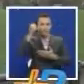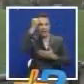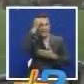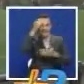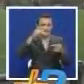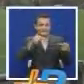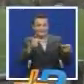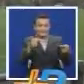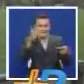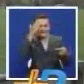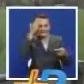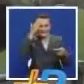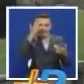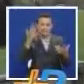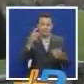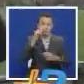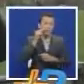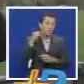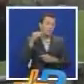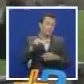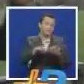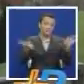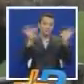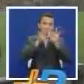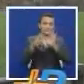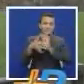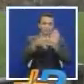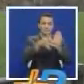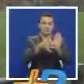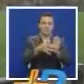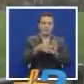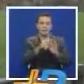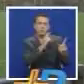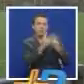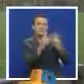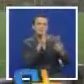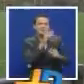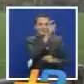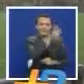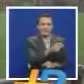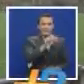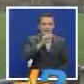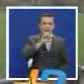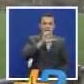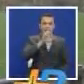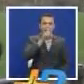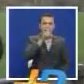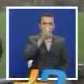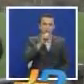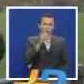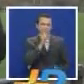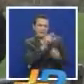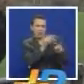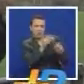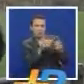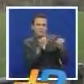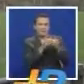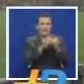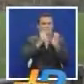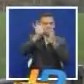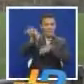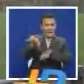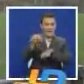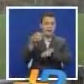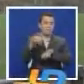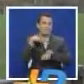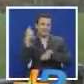amistoso, fecha FIFA en el mes de noviembre. En profundidad conversamos con Aldo Leao Ramírez y la importancia de enfrentar a Bélgica y a Holanda, ya